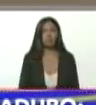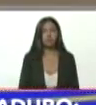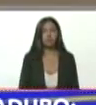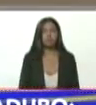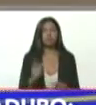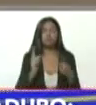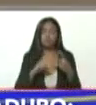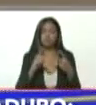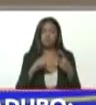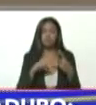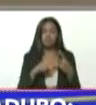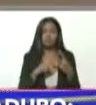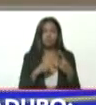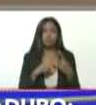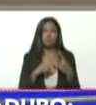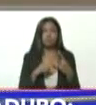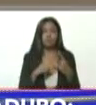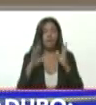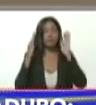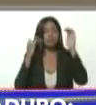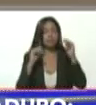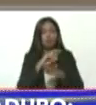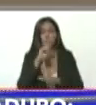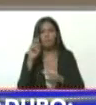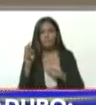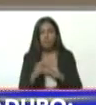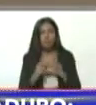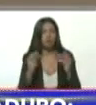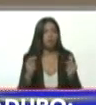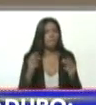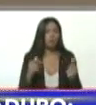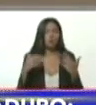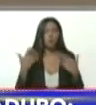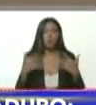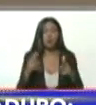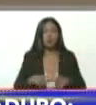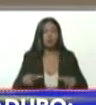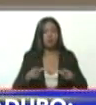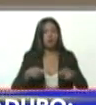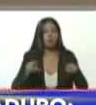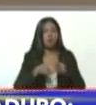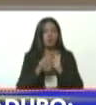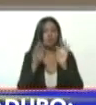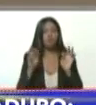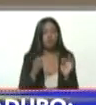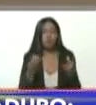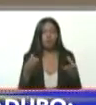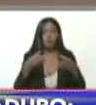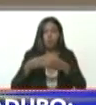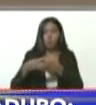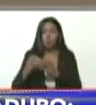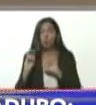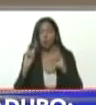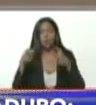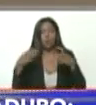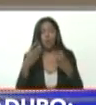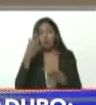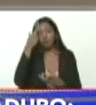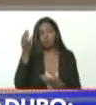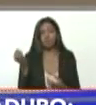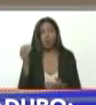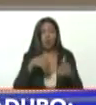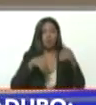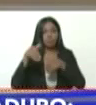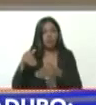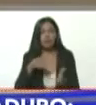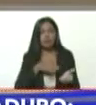Segundo, atender con la prontitud y la urgencia del caso la nueva conformación del Consejo Nacional Electoral y las